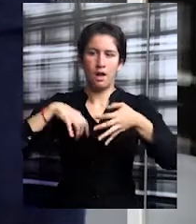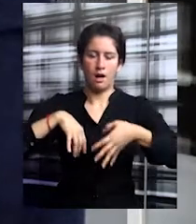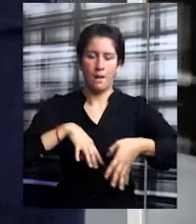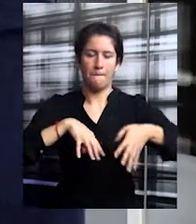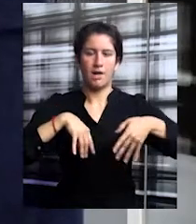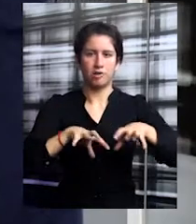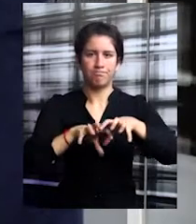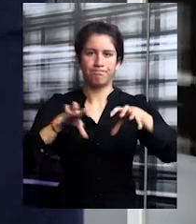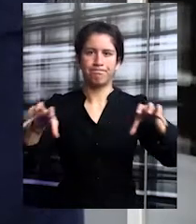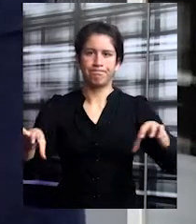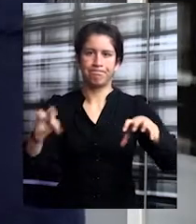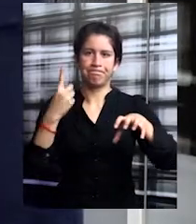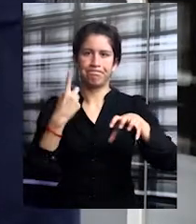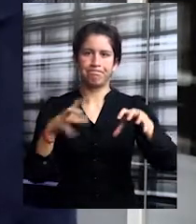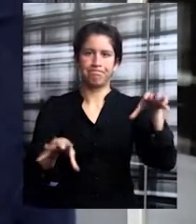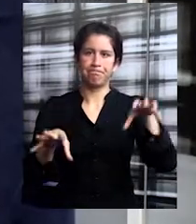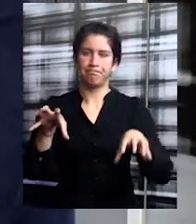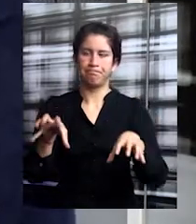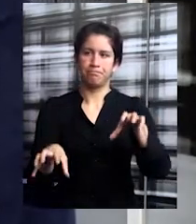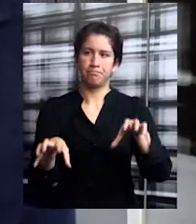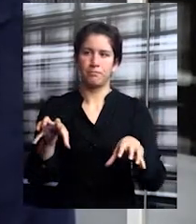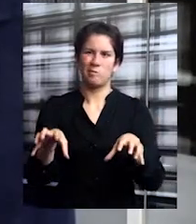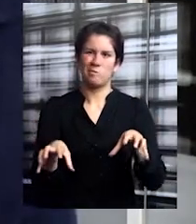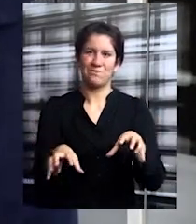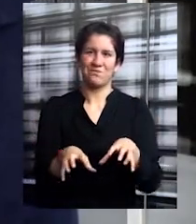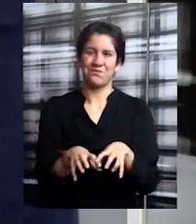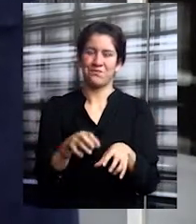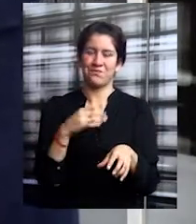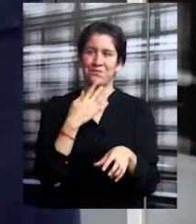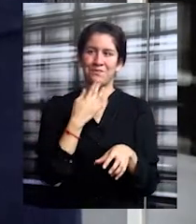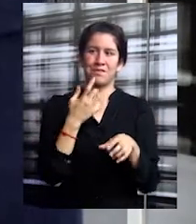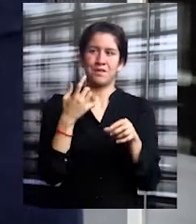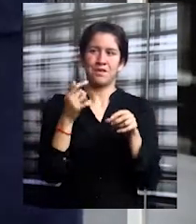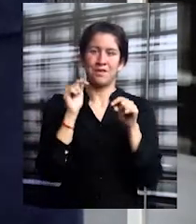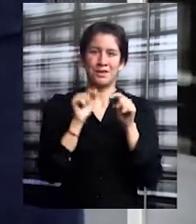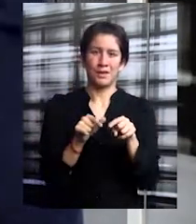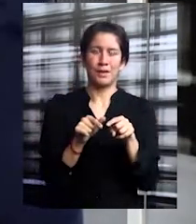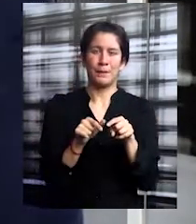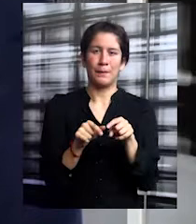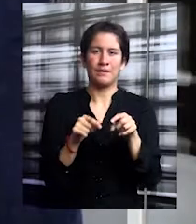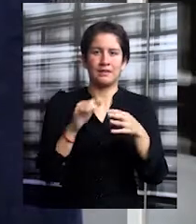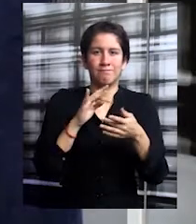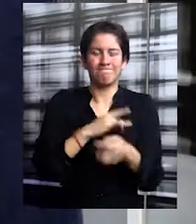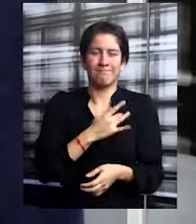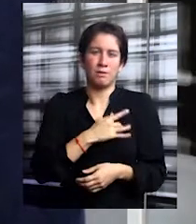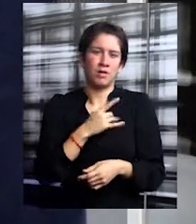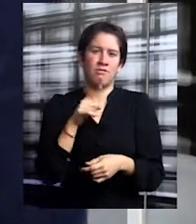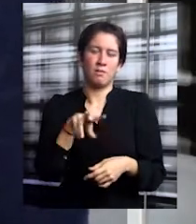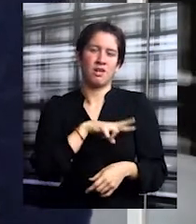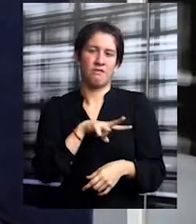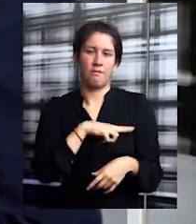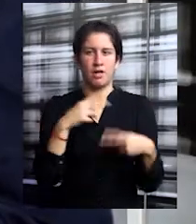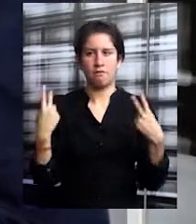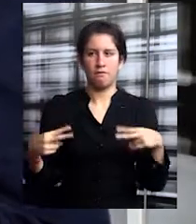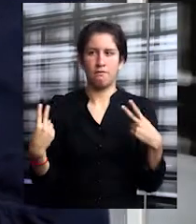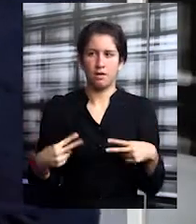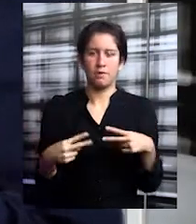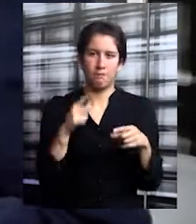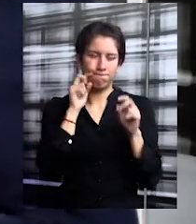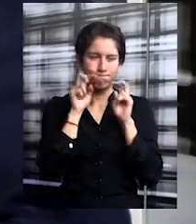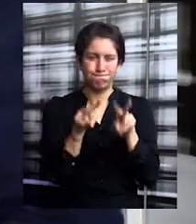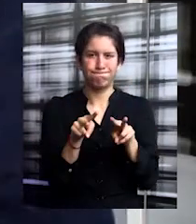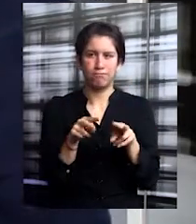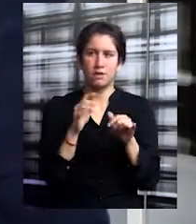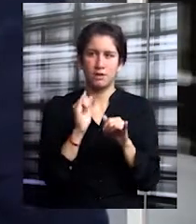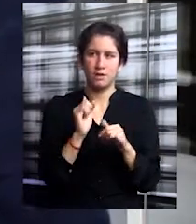marchas eran unas, terminando con lo que ya todos sabemos lamentablemente en Valparaíso, Viña del Mar y otras ciudades, en sectores como Petorca, el Valle